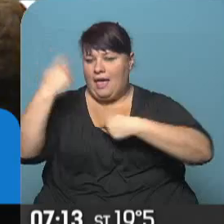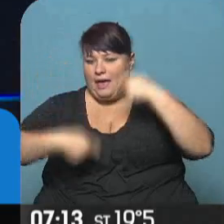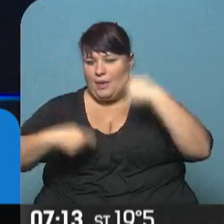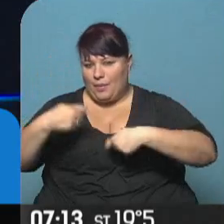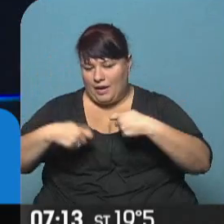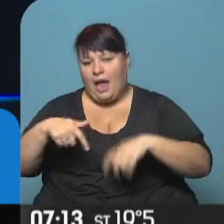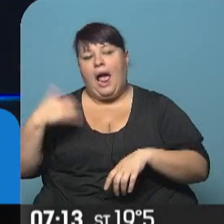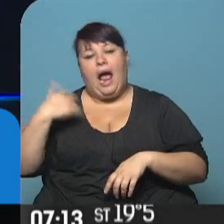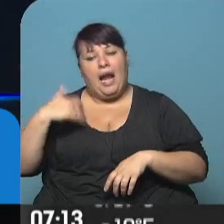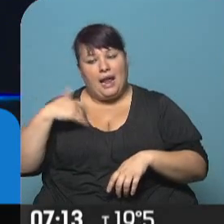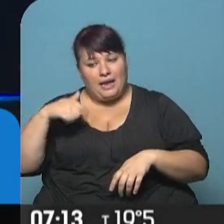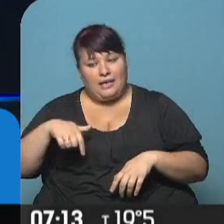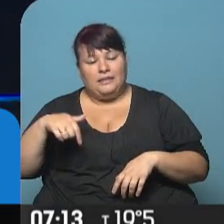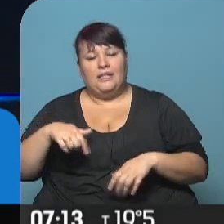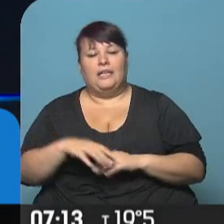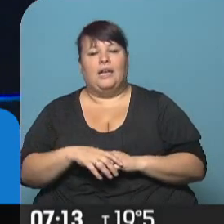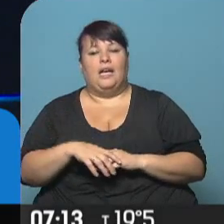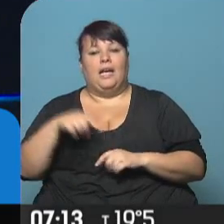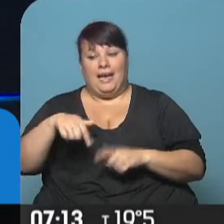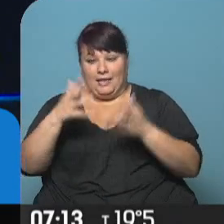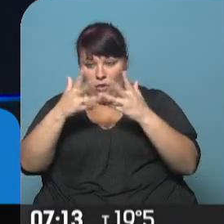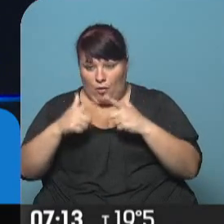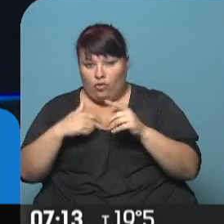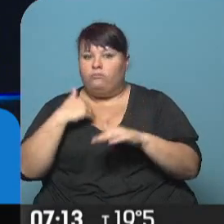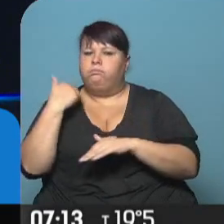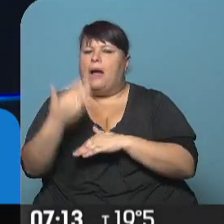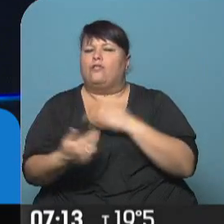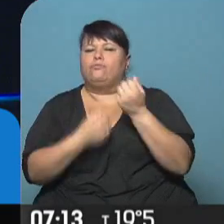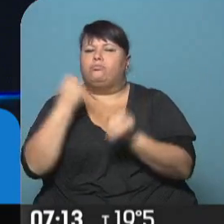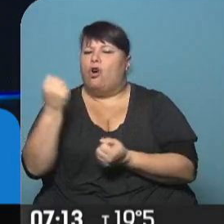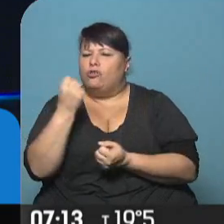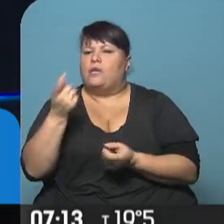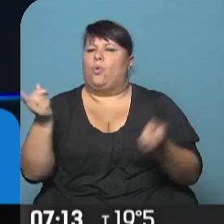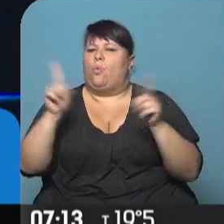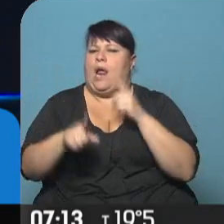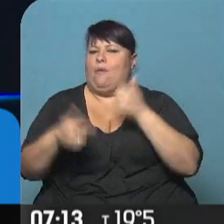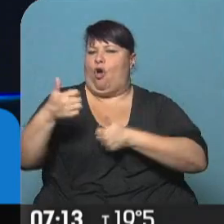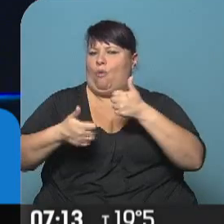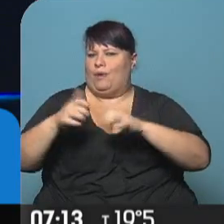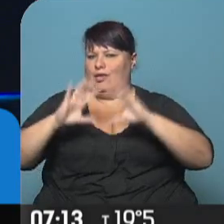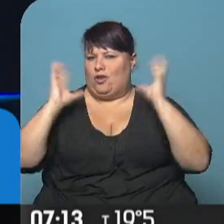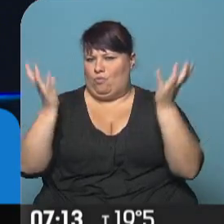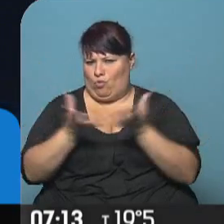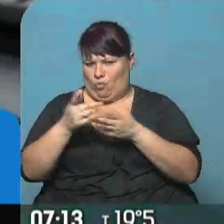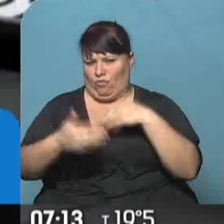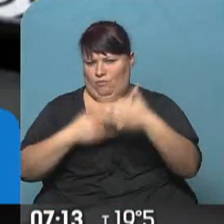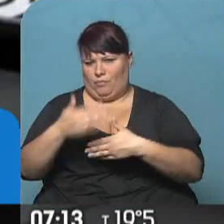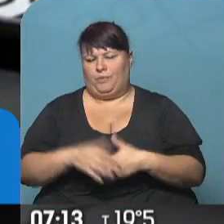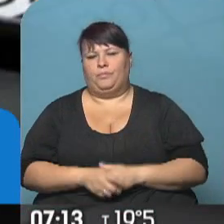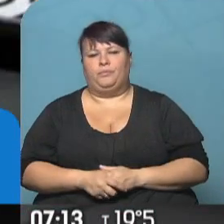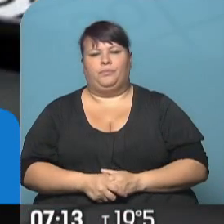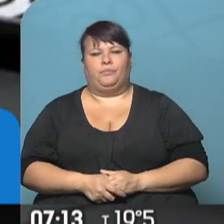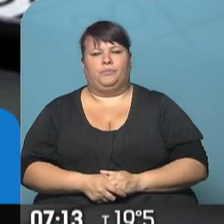La Argentina hoy da con este proyecto un paso fundamental para volver a ser competitiva en ese proceso.